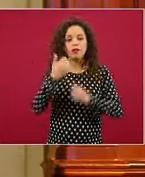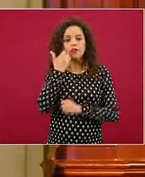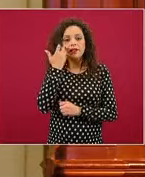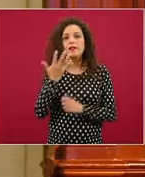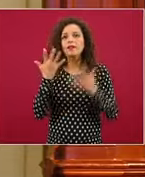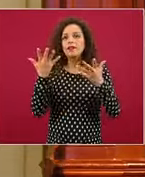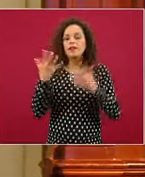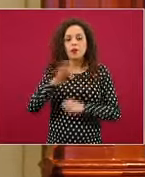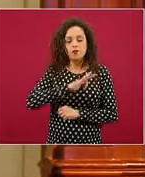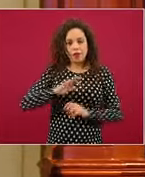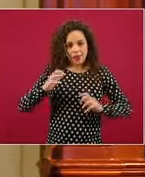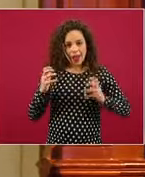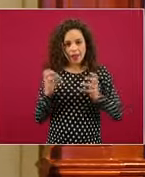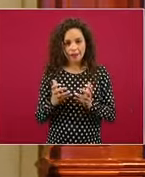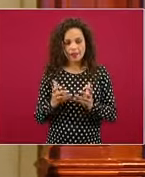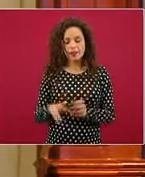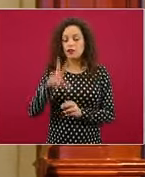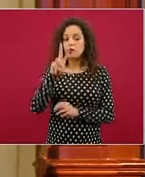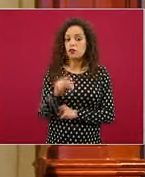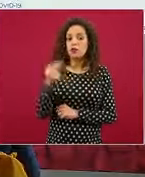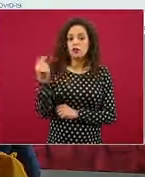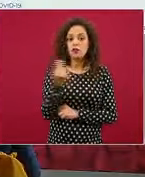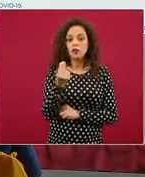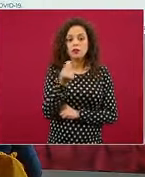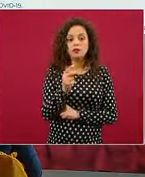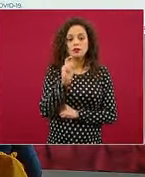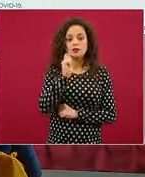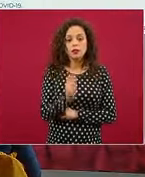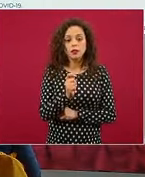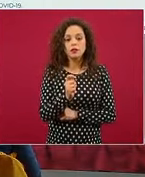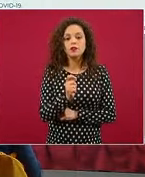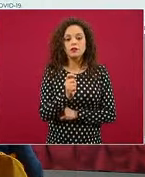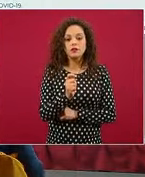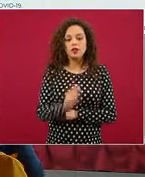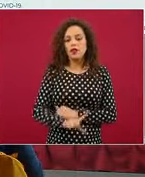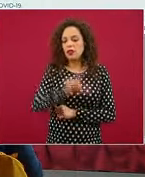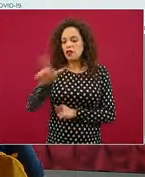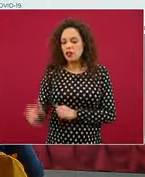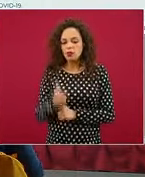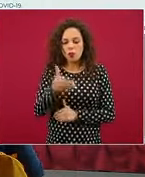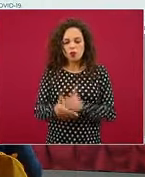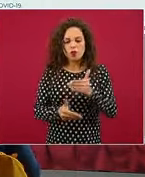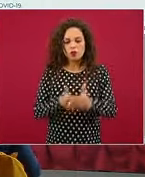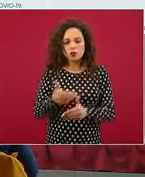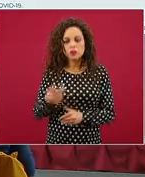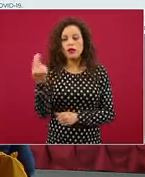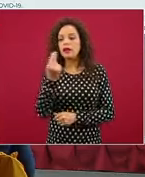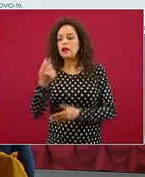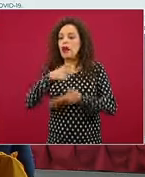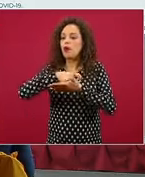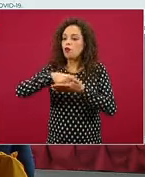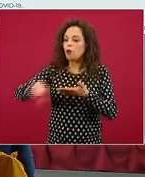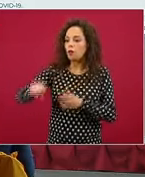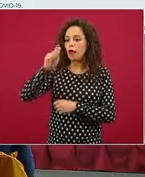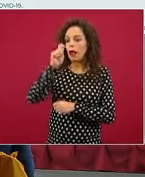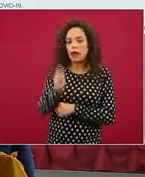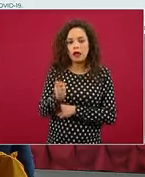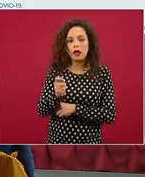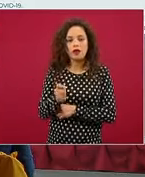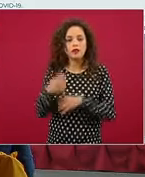poder realizarse, es decir, no requiere de ningún procesamiento posterior, no requiere de comprar un equipo,